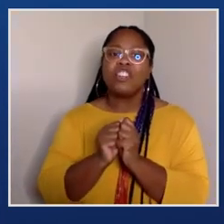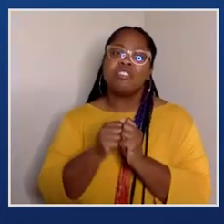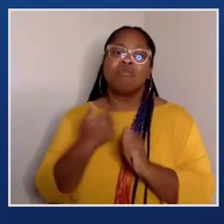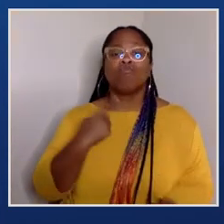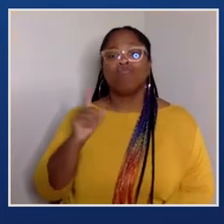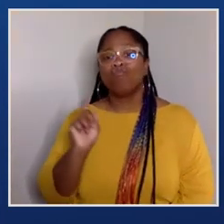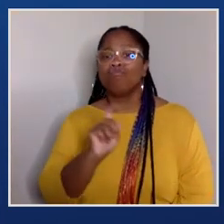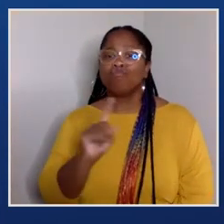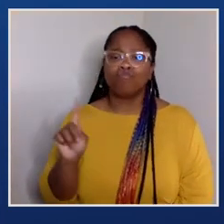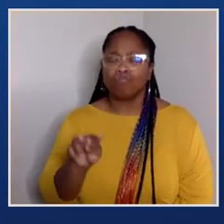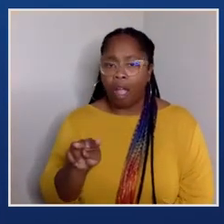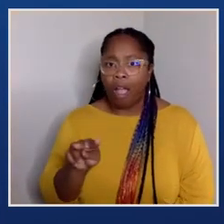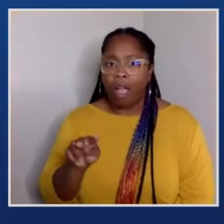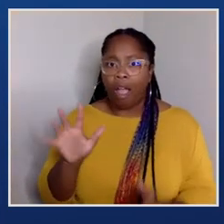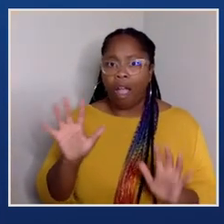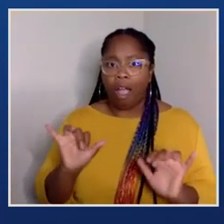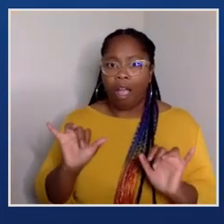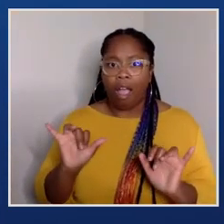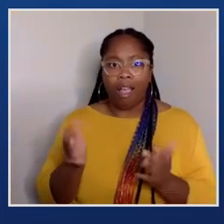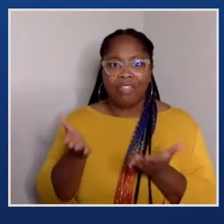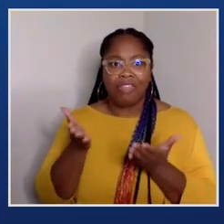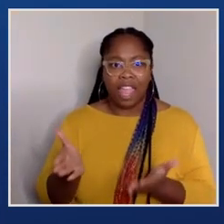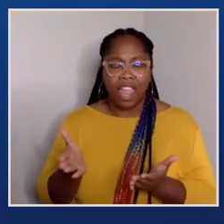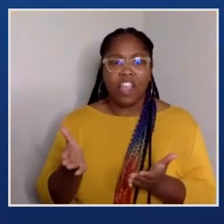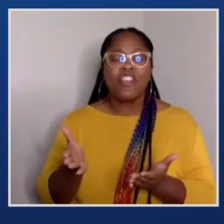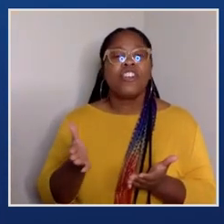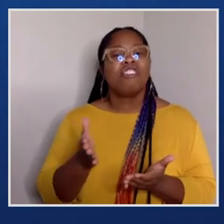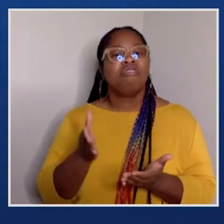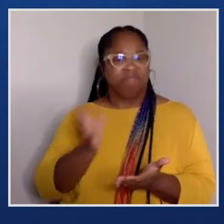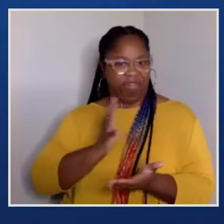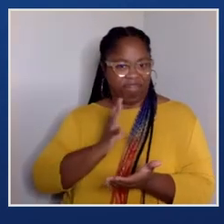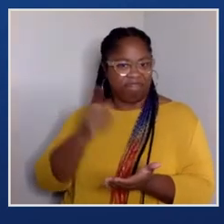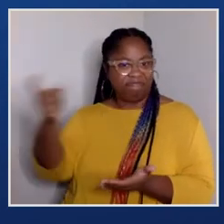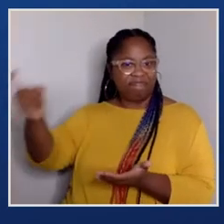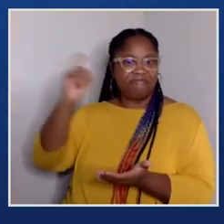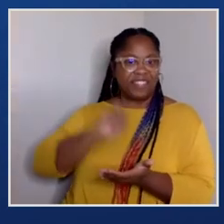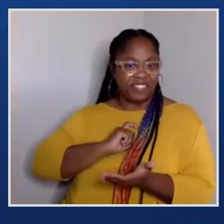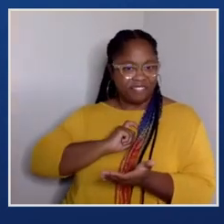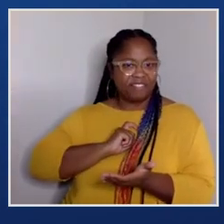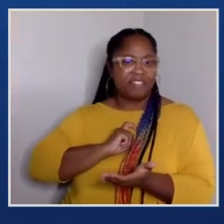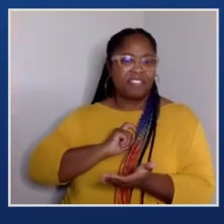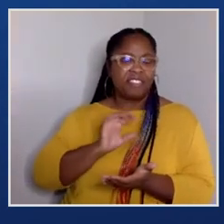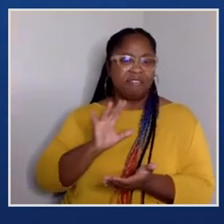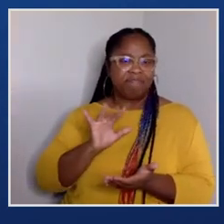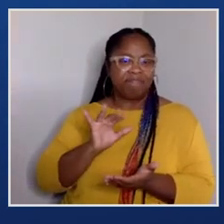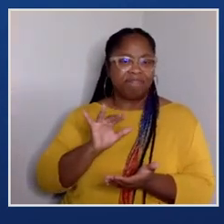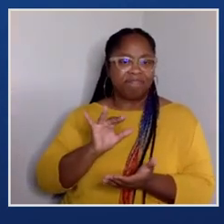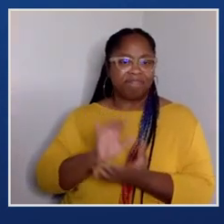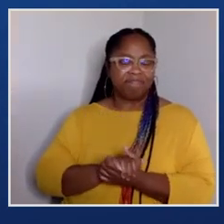ya los vi a ellos. Y entonces pues ya ahí nos dieron un,